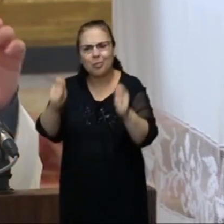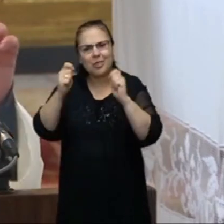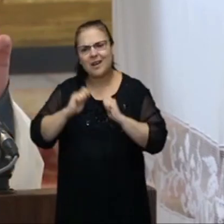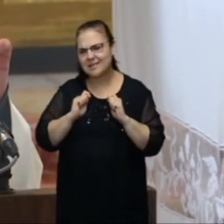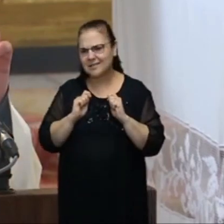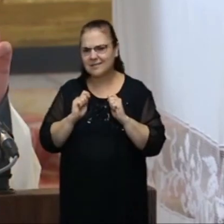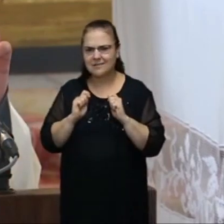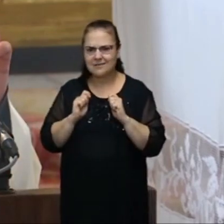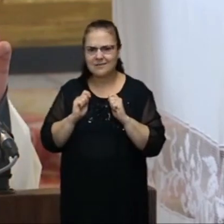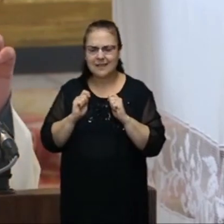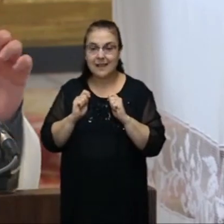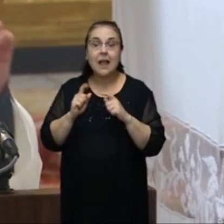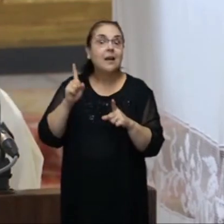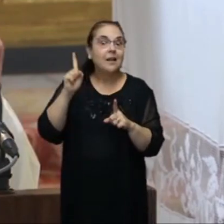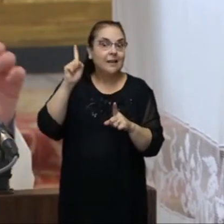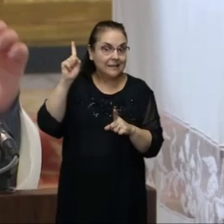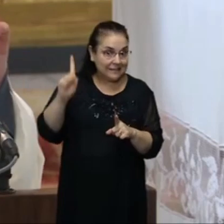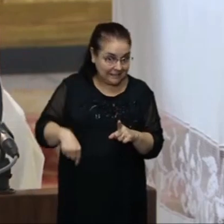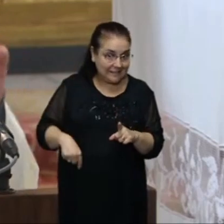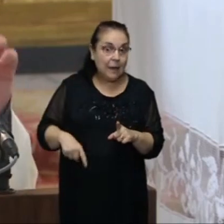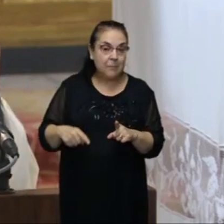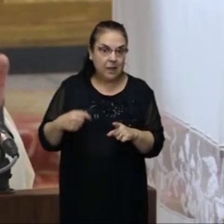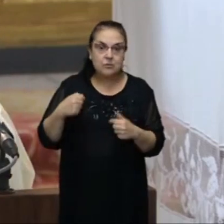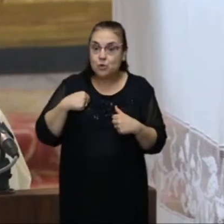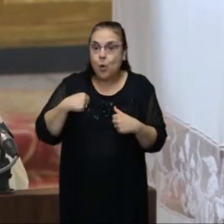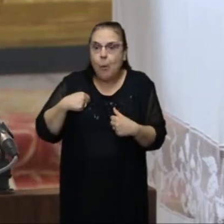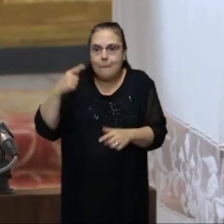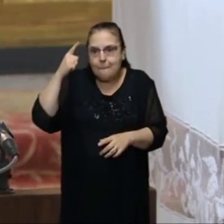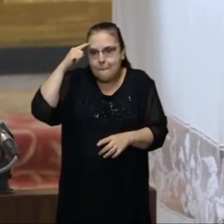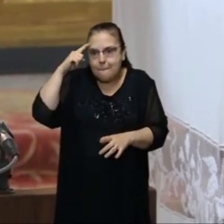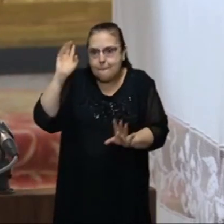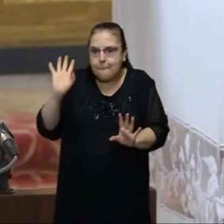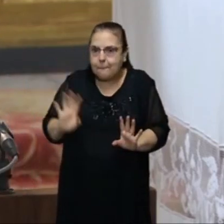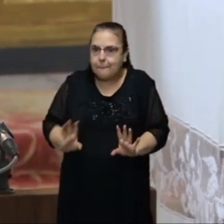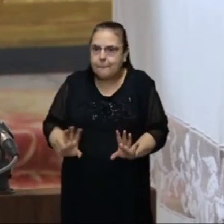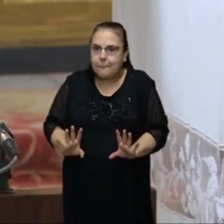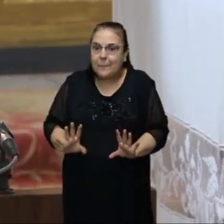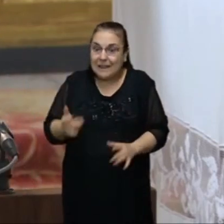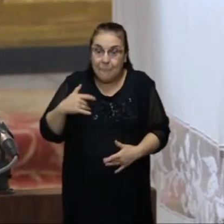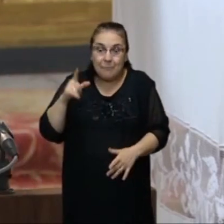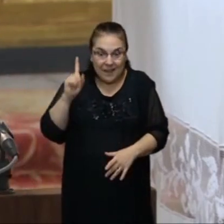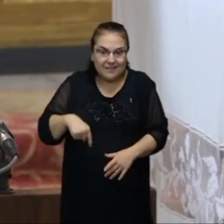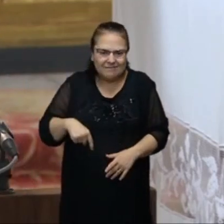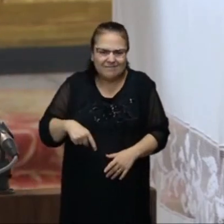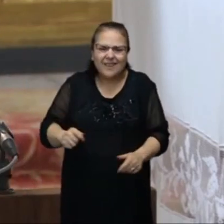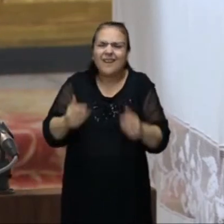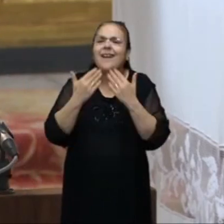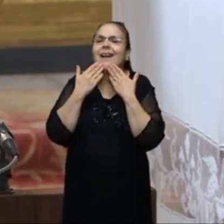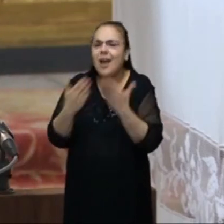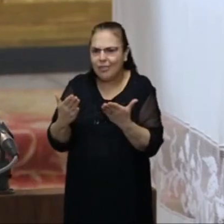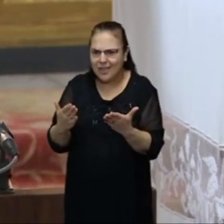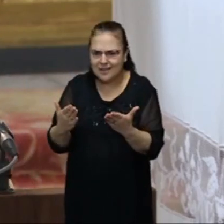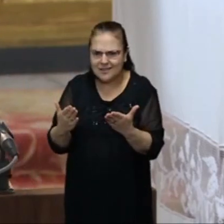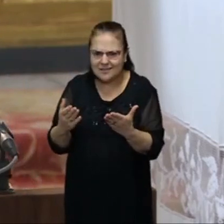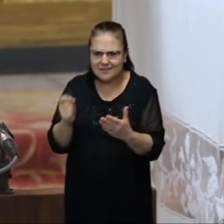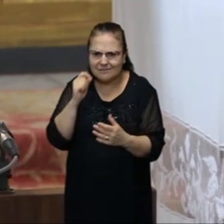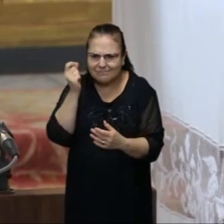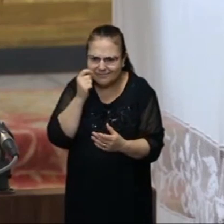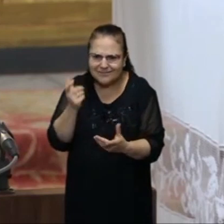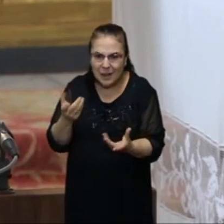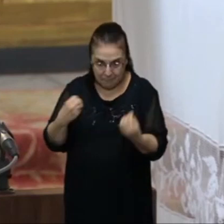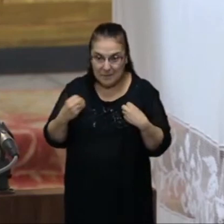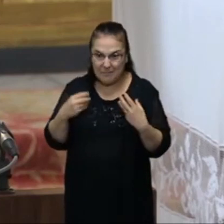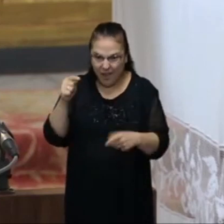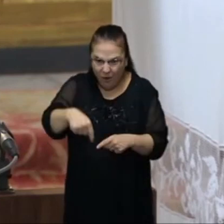por aquellos que no me doy cuenta y que también son fruto de tu amor. ¿Te das cuenta? Vive hoy a